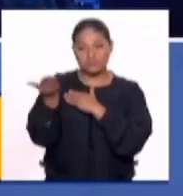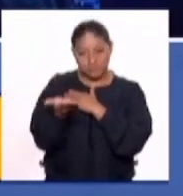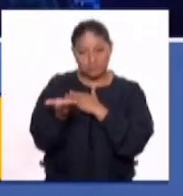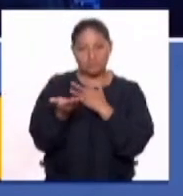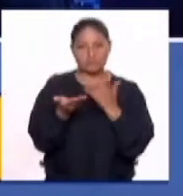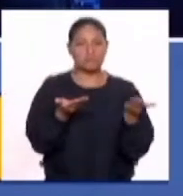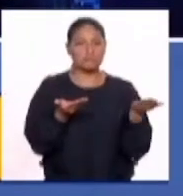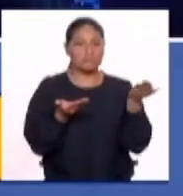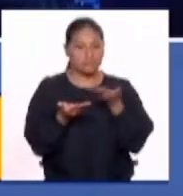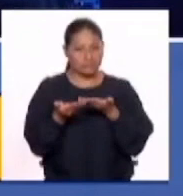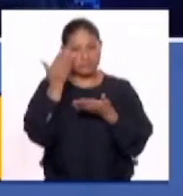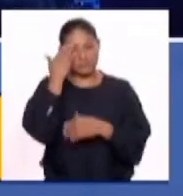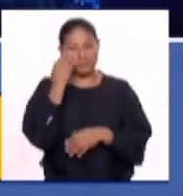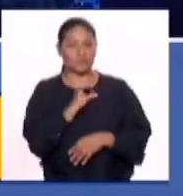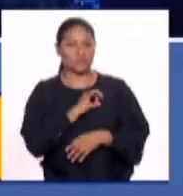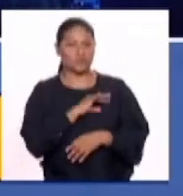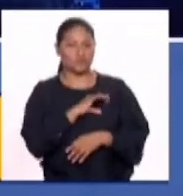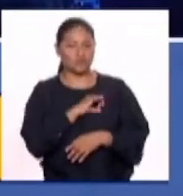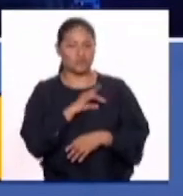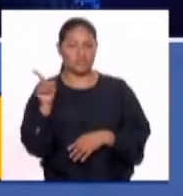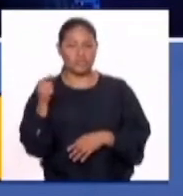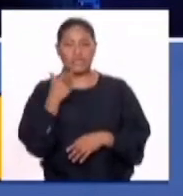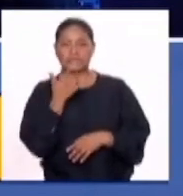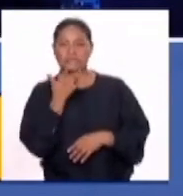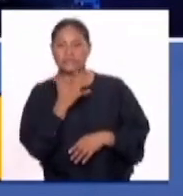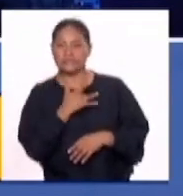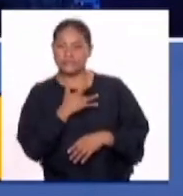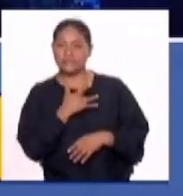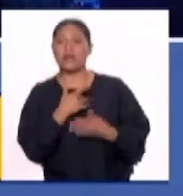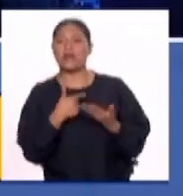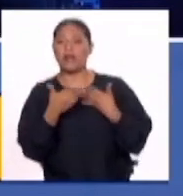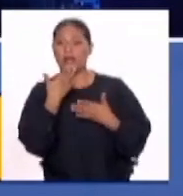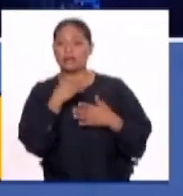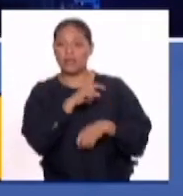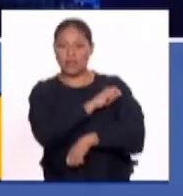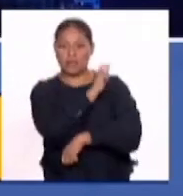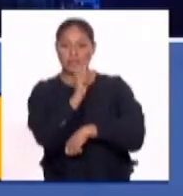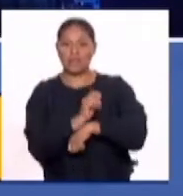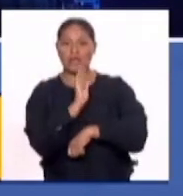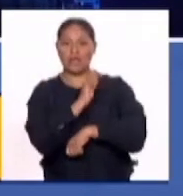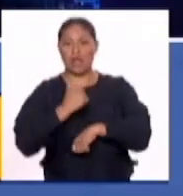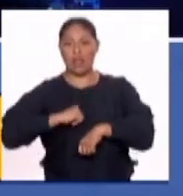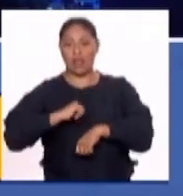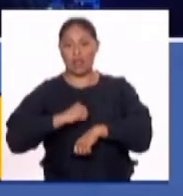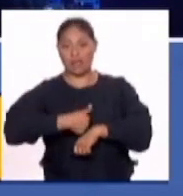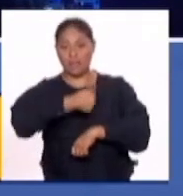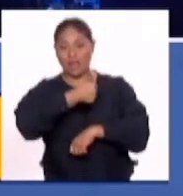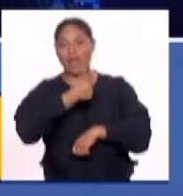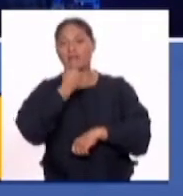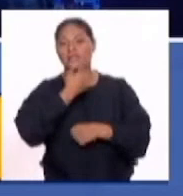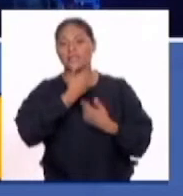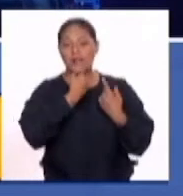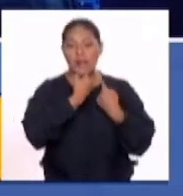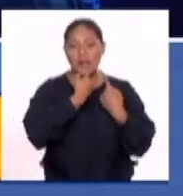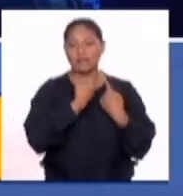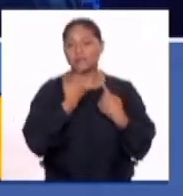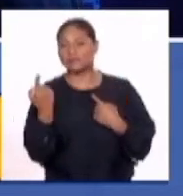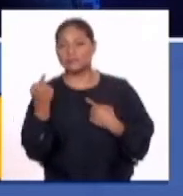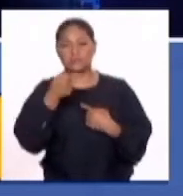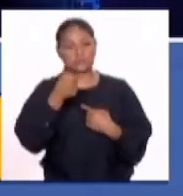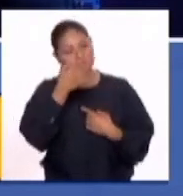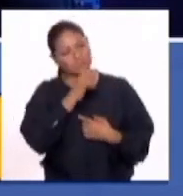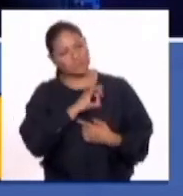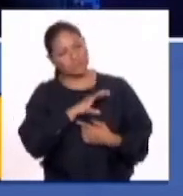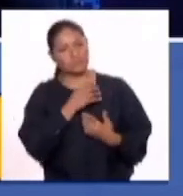de parte de Chile por dichos del alcalde de Tacna, lo cual da cuenta también de la implicancia que tienen los actores subnacionales en la política exterior.